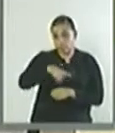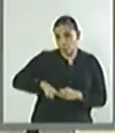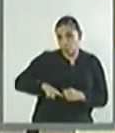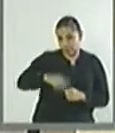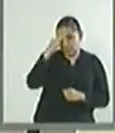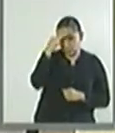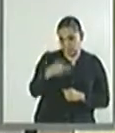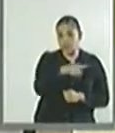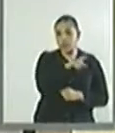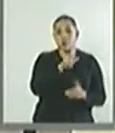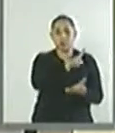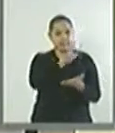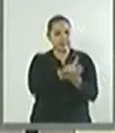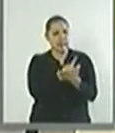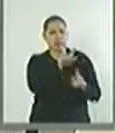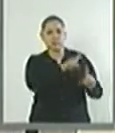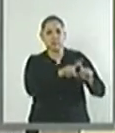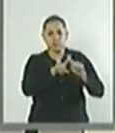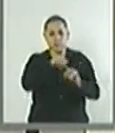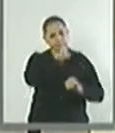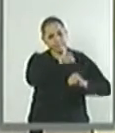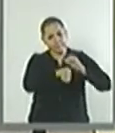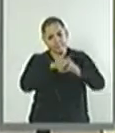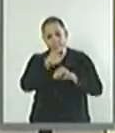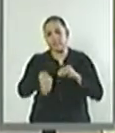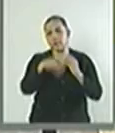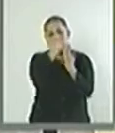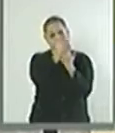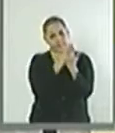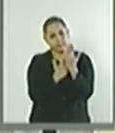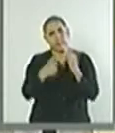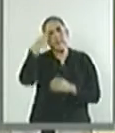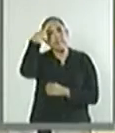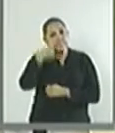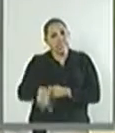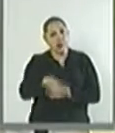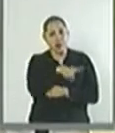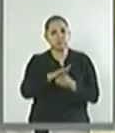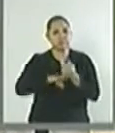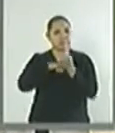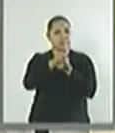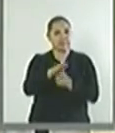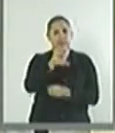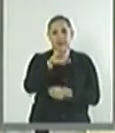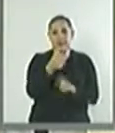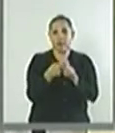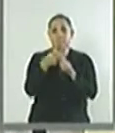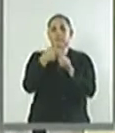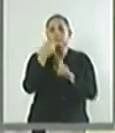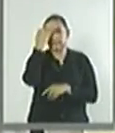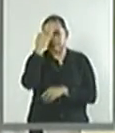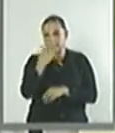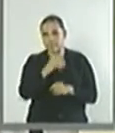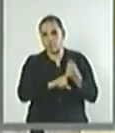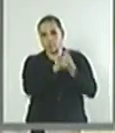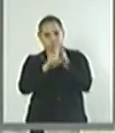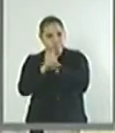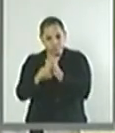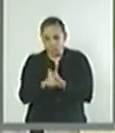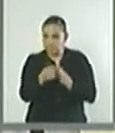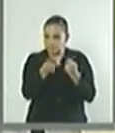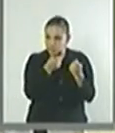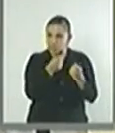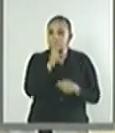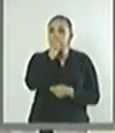que conforman nuestro marco jurídico para preservar el medio ambiente, el combate al cambio climático, la protección de la